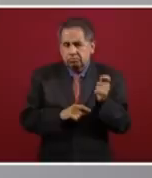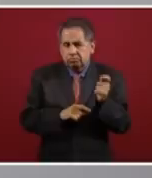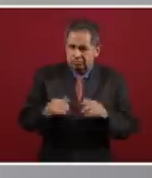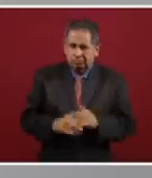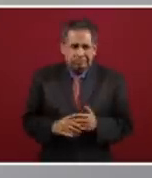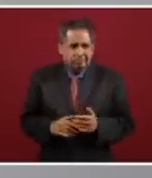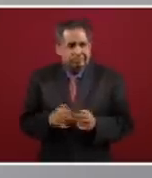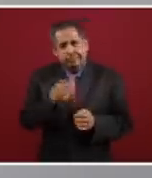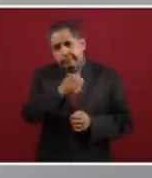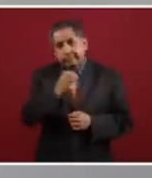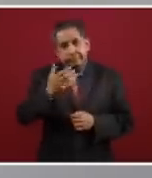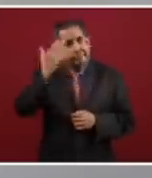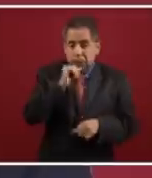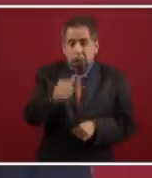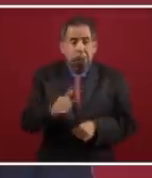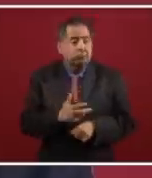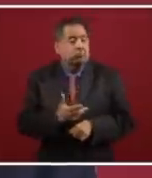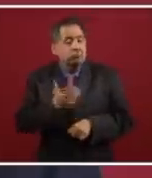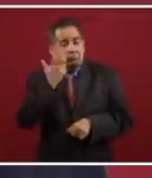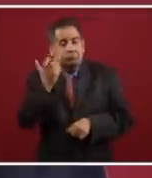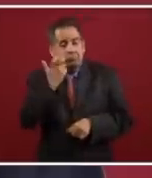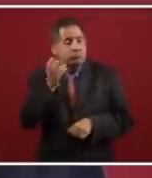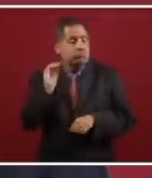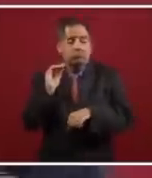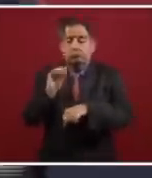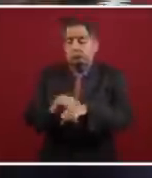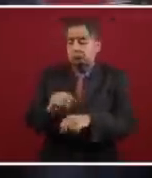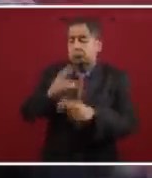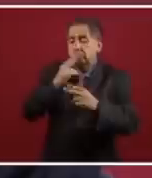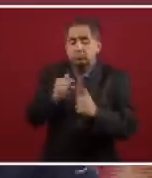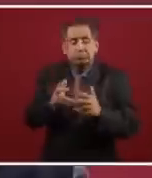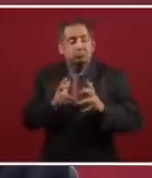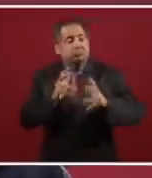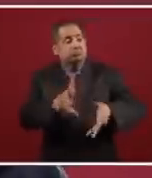Eso eran los negocios y no servían, ahí están